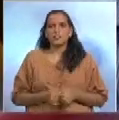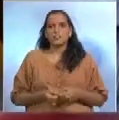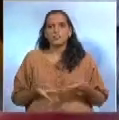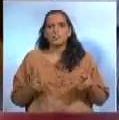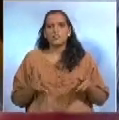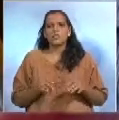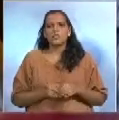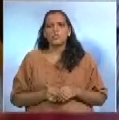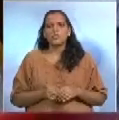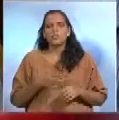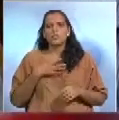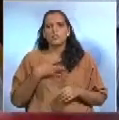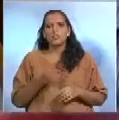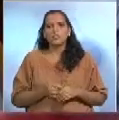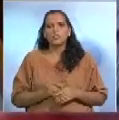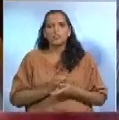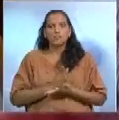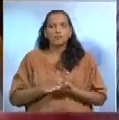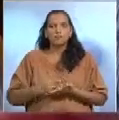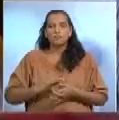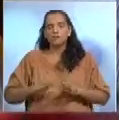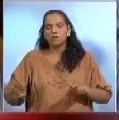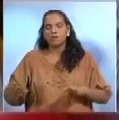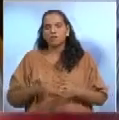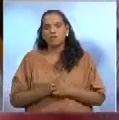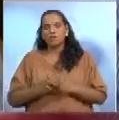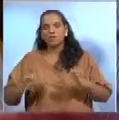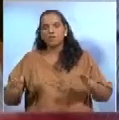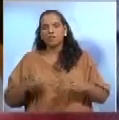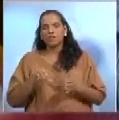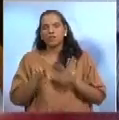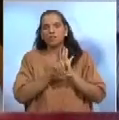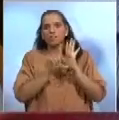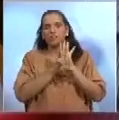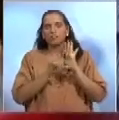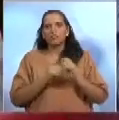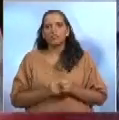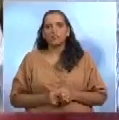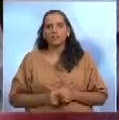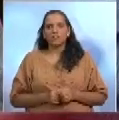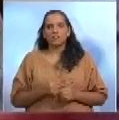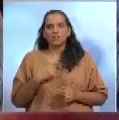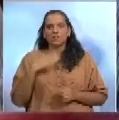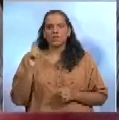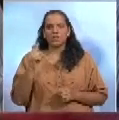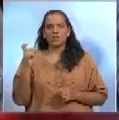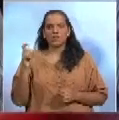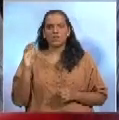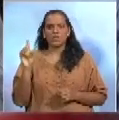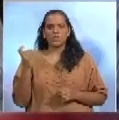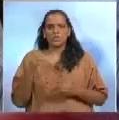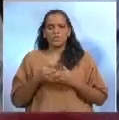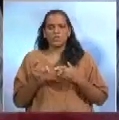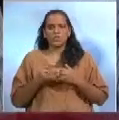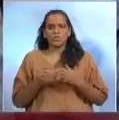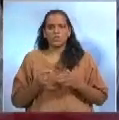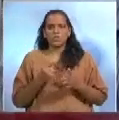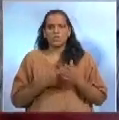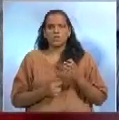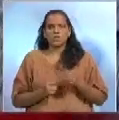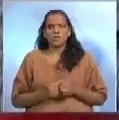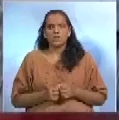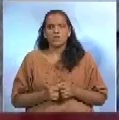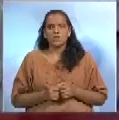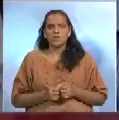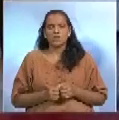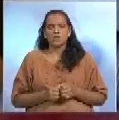lo que hubiera sido estar fuera de la ley. Porque una generación de 2,000 millones de dólares que se vaya a